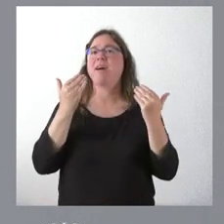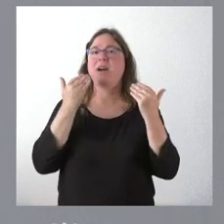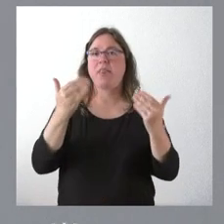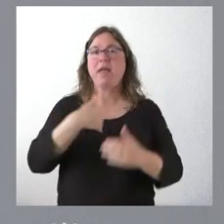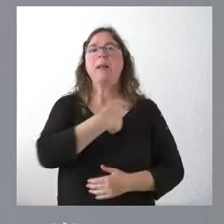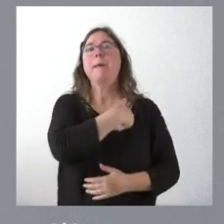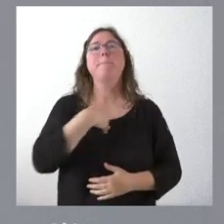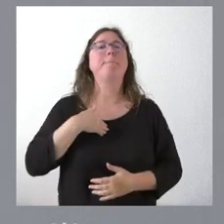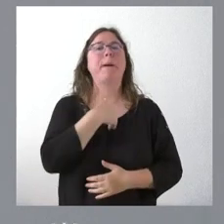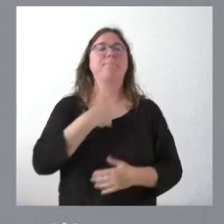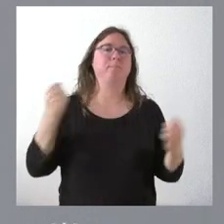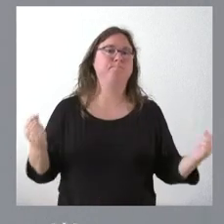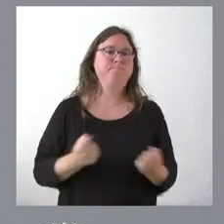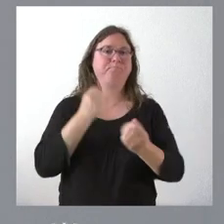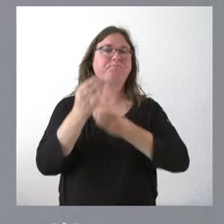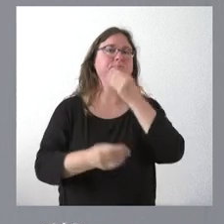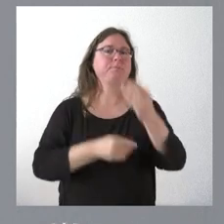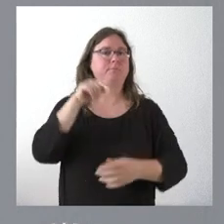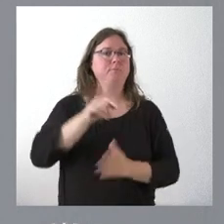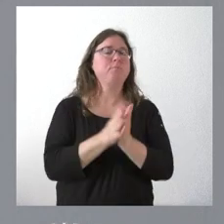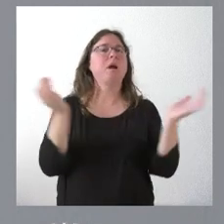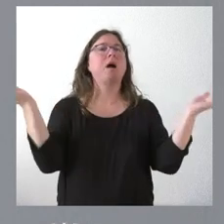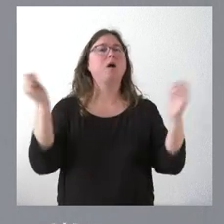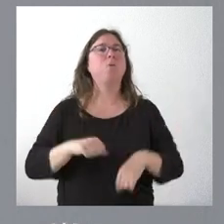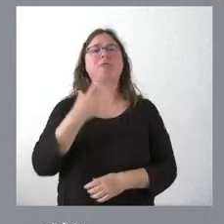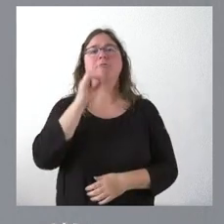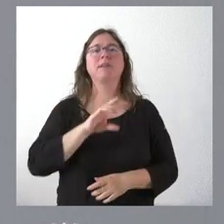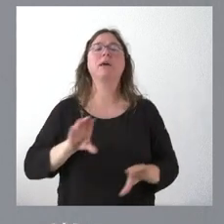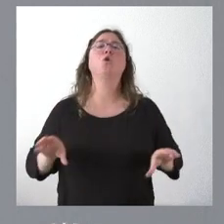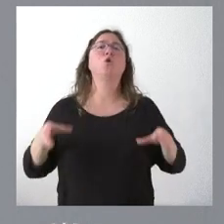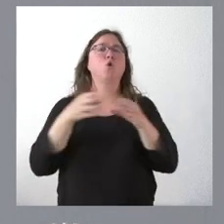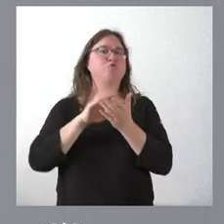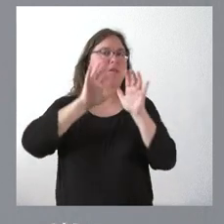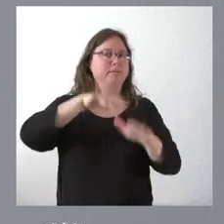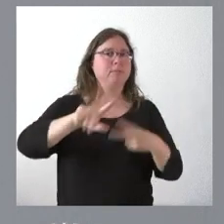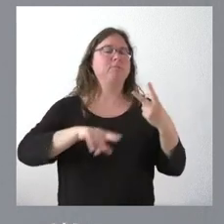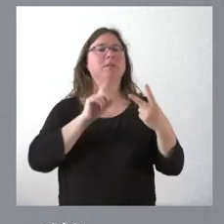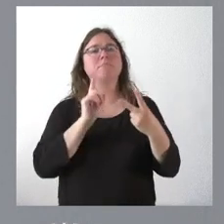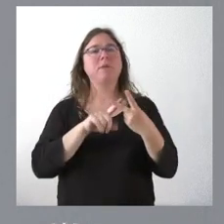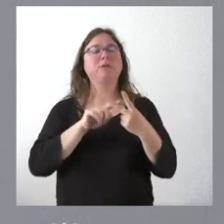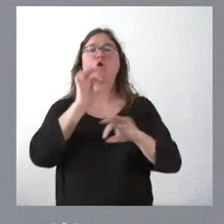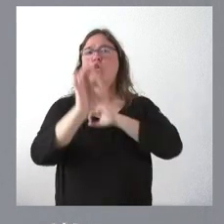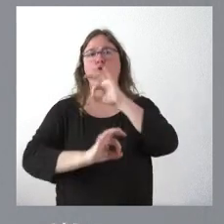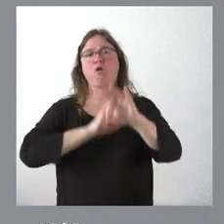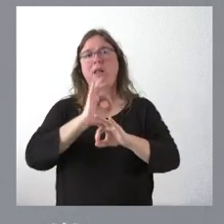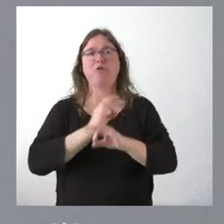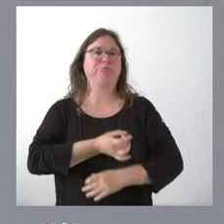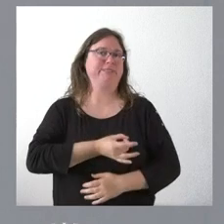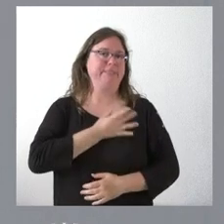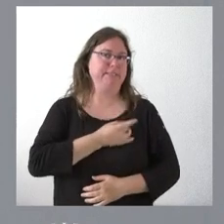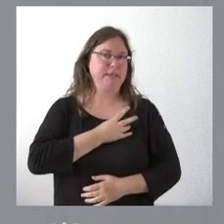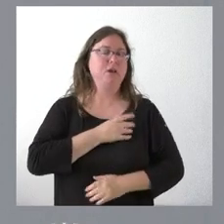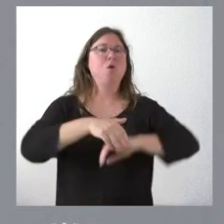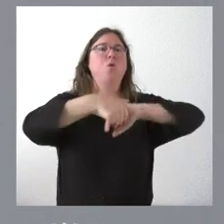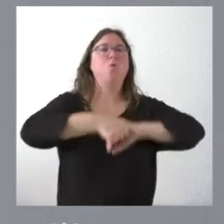papel activo que han tenido en este acuerdo tanto la Junta de Castilla y León como las organizaciones sindicales UGT y